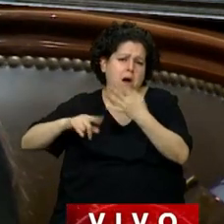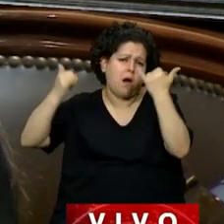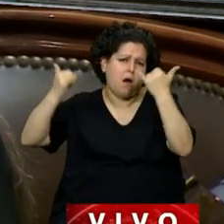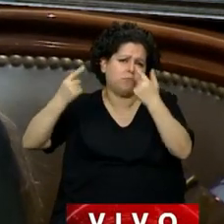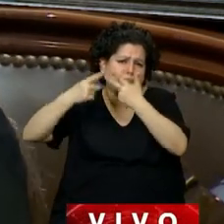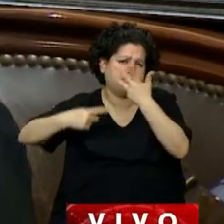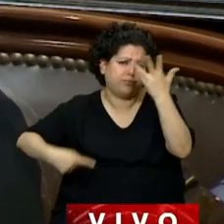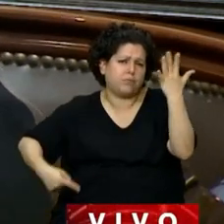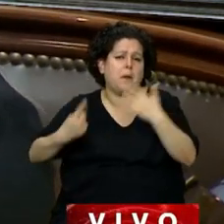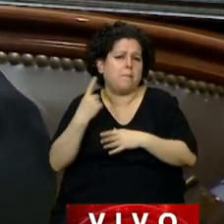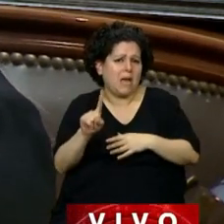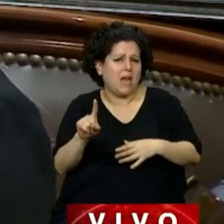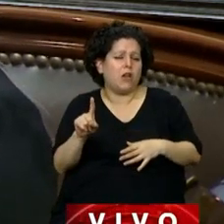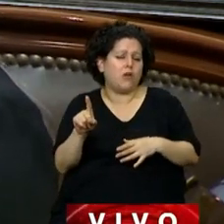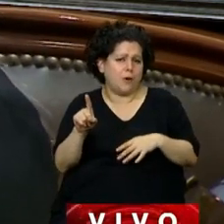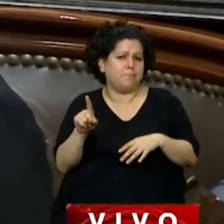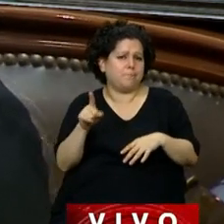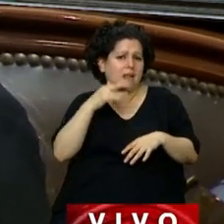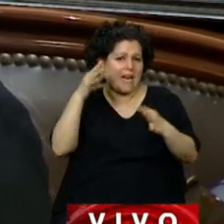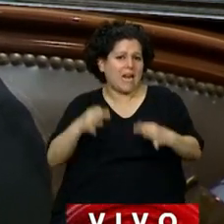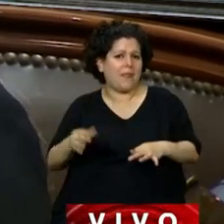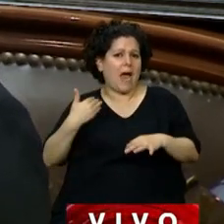más. Pero en definitiva, es la